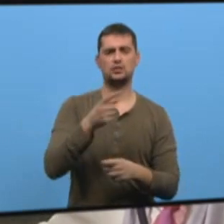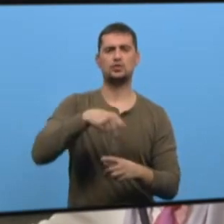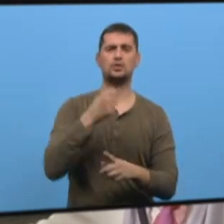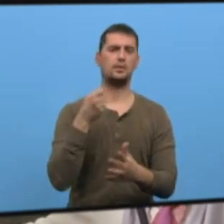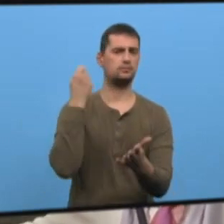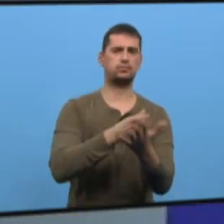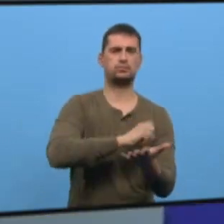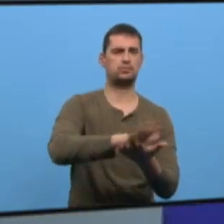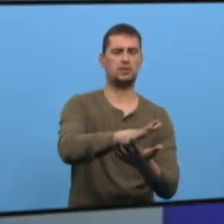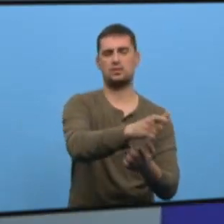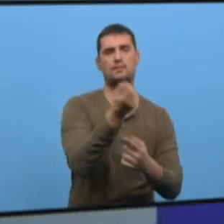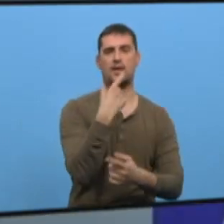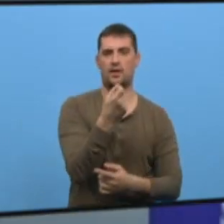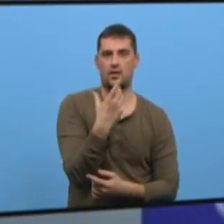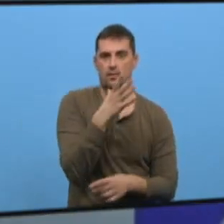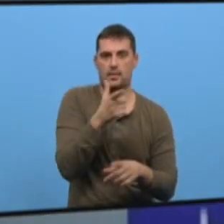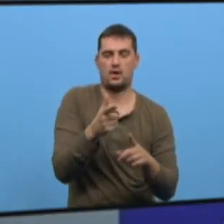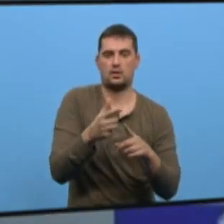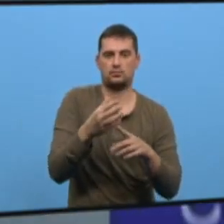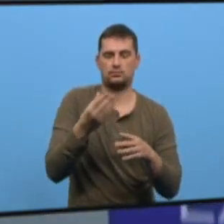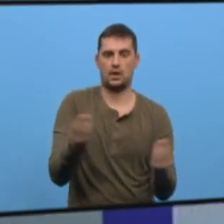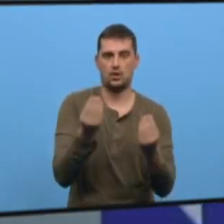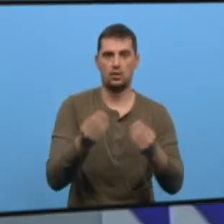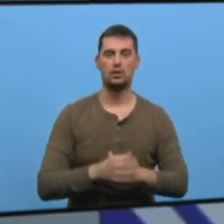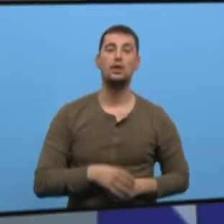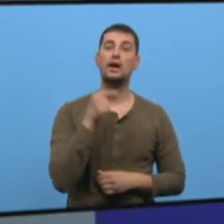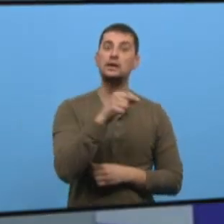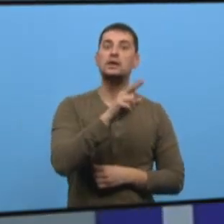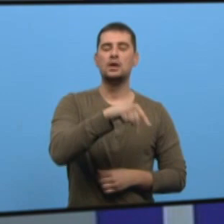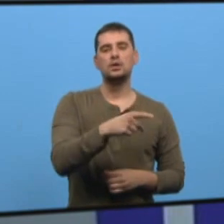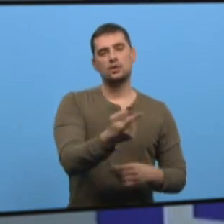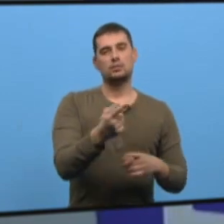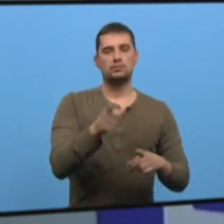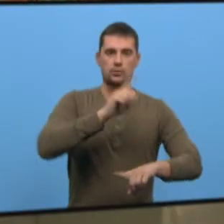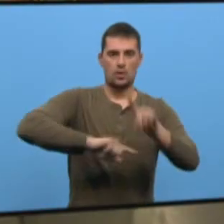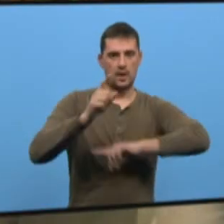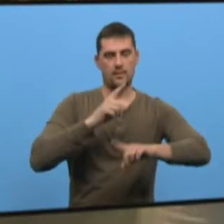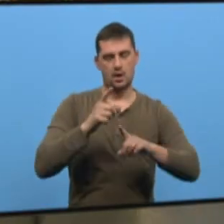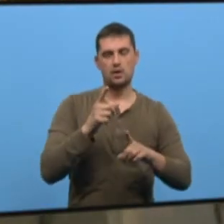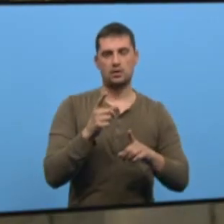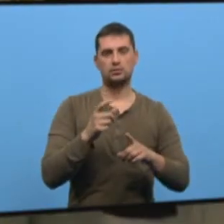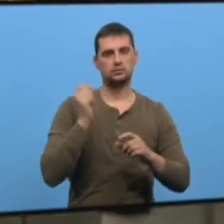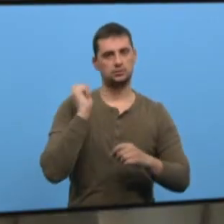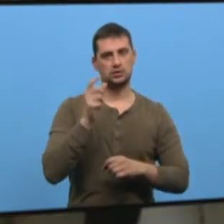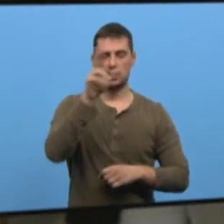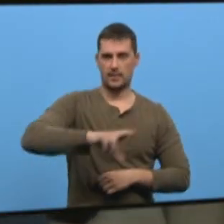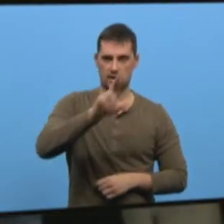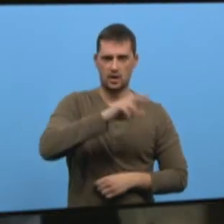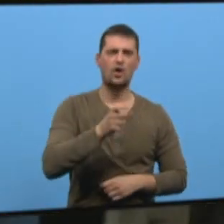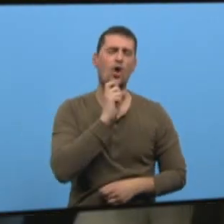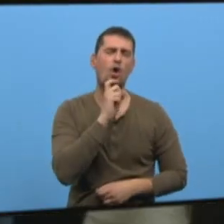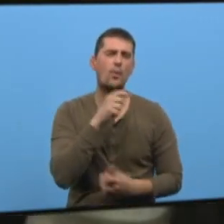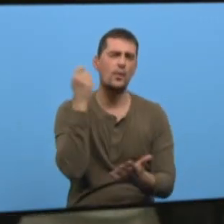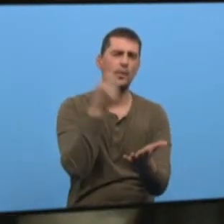completamente la medicación esa concretamente una cuesti má formuladas nos últimos tempos como fará fronte a est